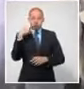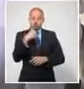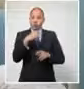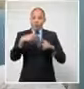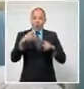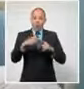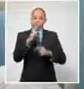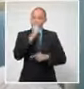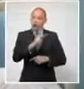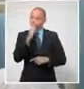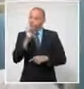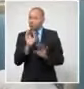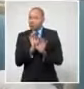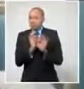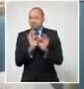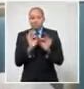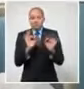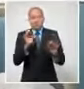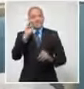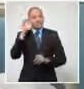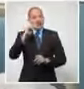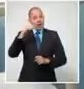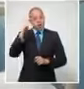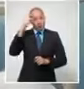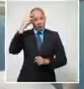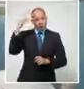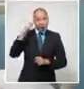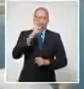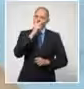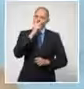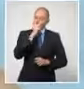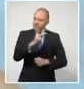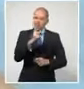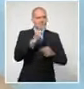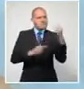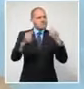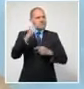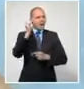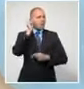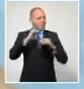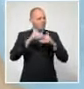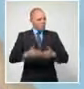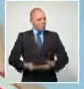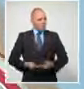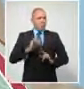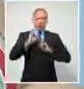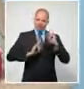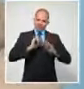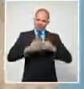el sistema social cubano a la calidad de vida de las madres y sus bebés. En